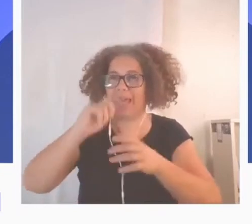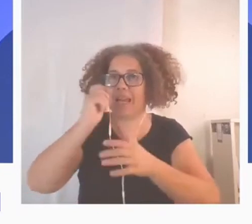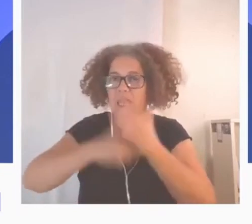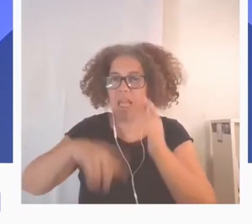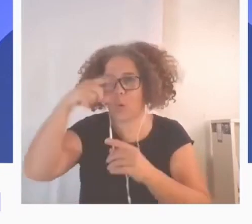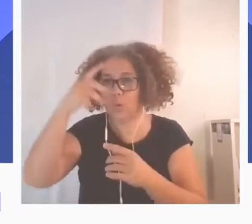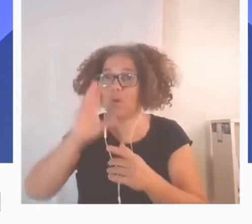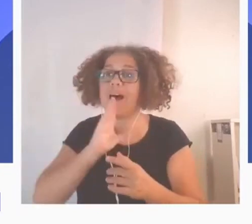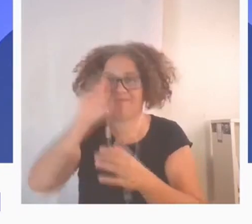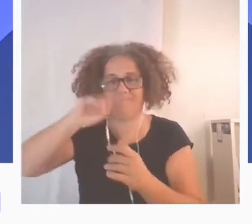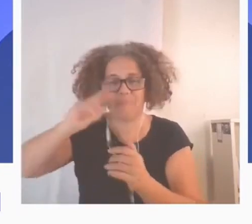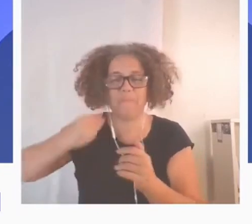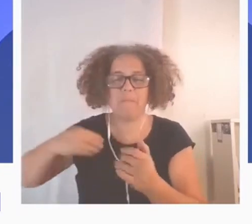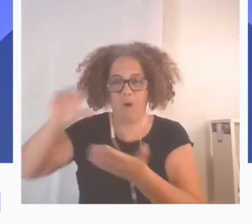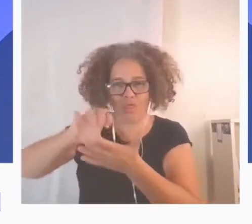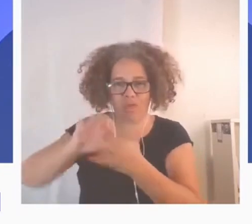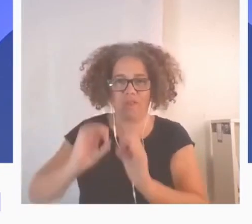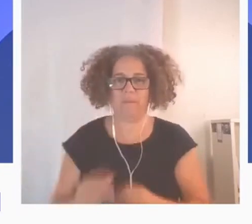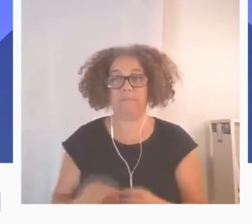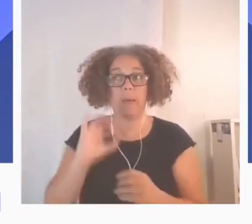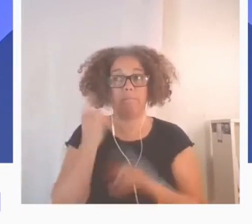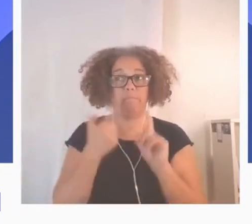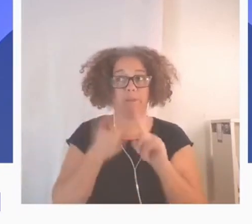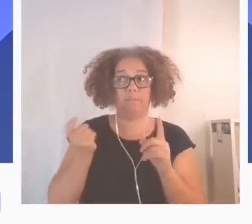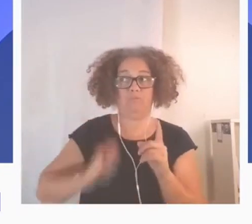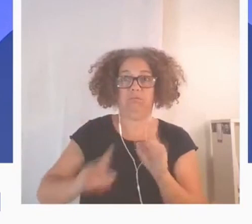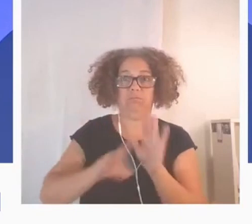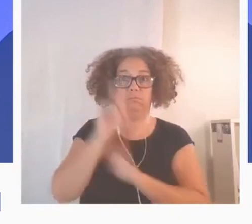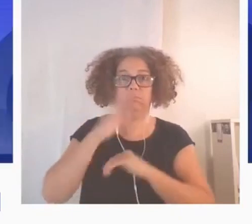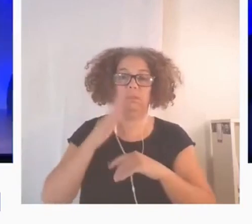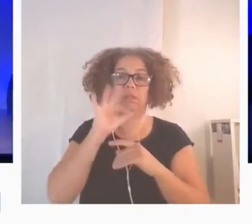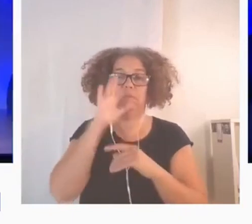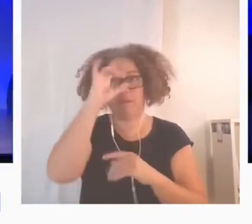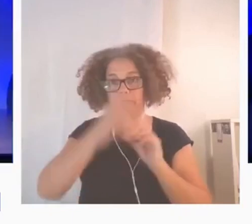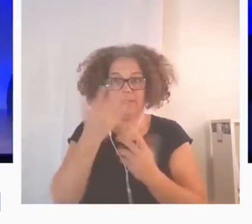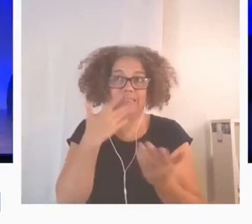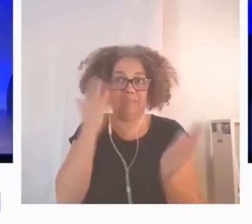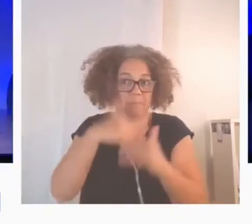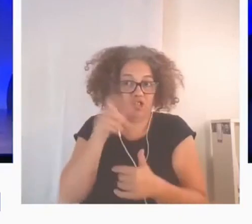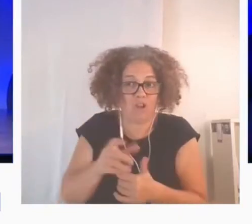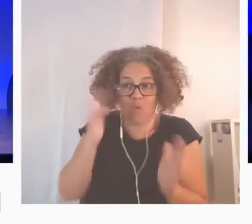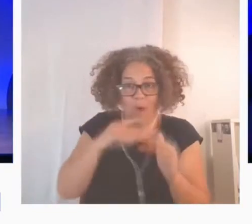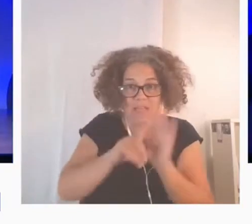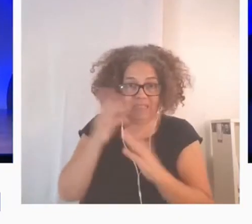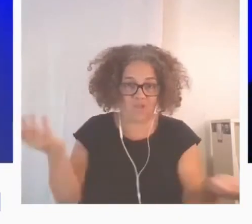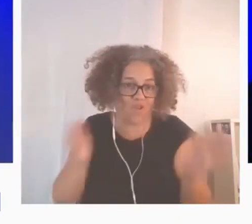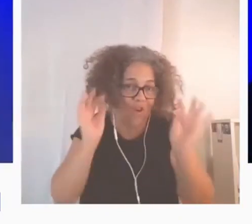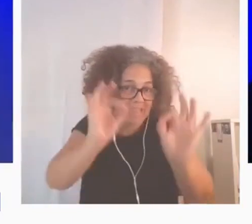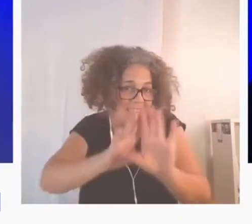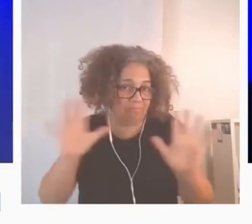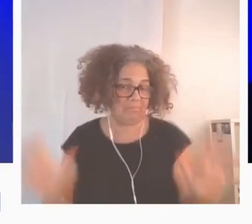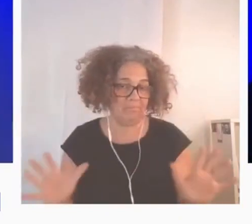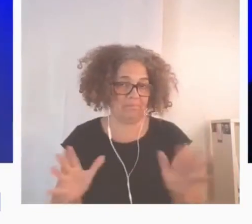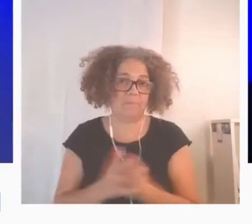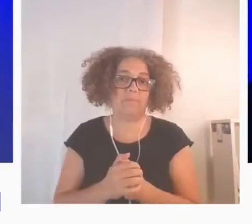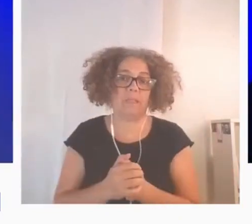bienestar de las personas y después el desarrollo profesional y el emprendimiento, ¿no, Antonio? Sin personas no hay desarrollo. Es decir, es que al final, y vuelvo